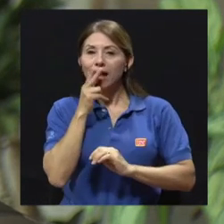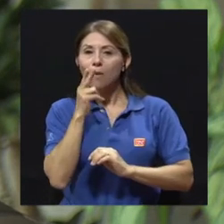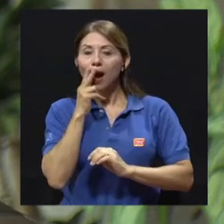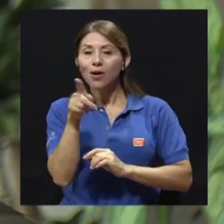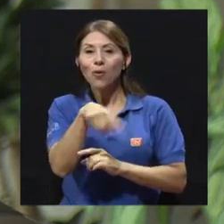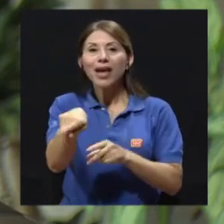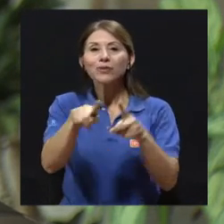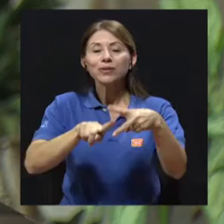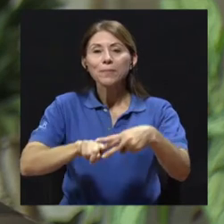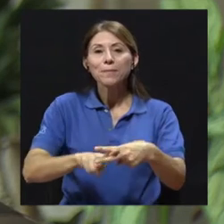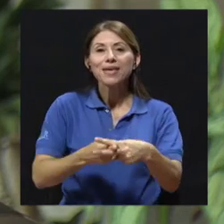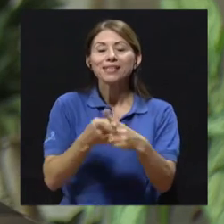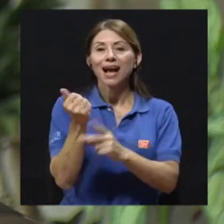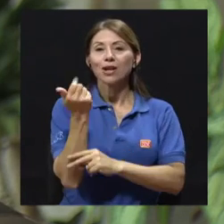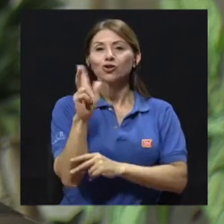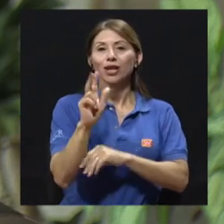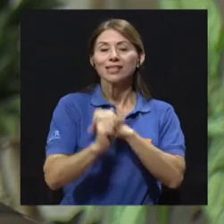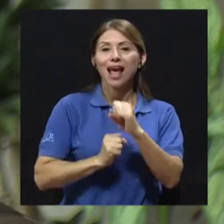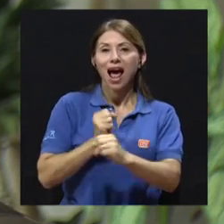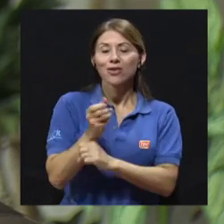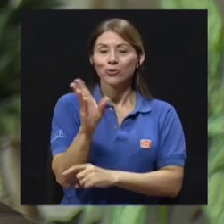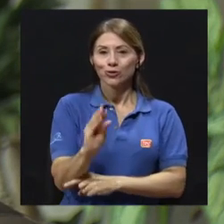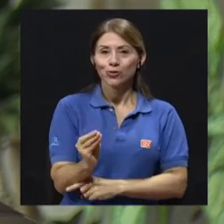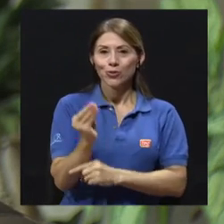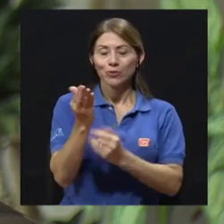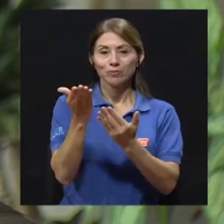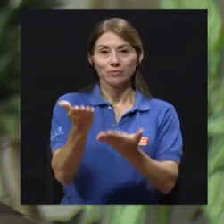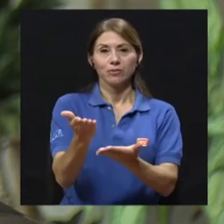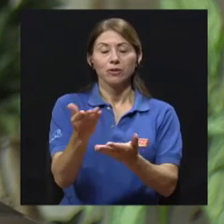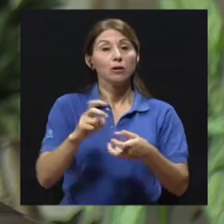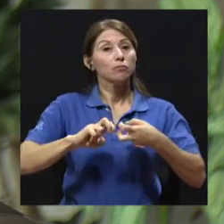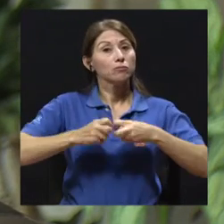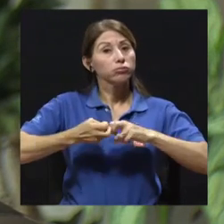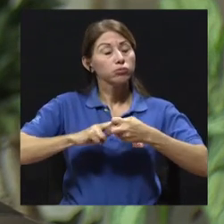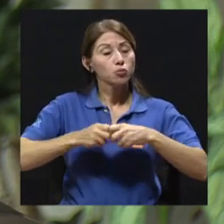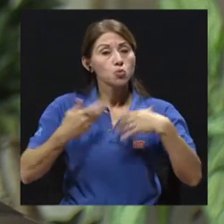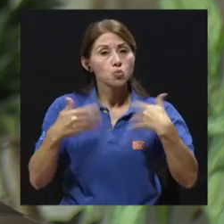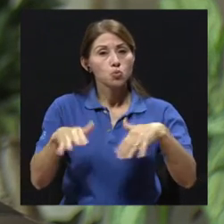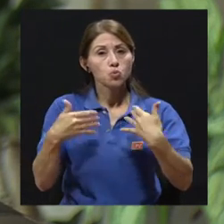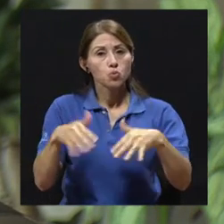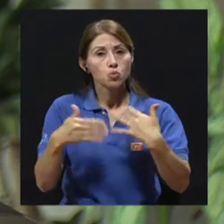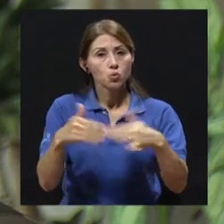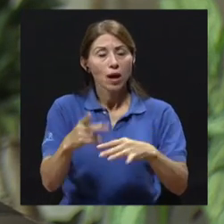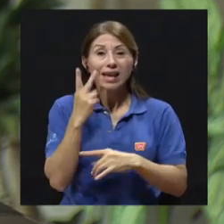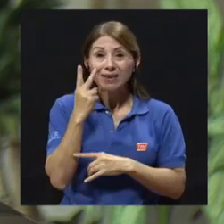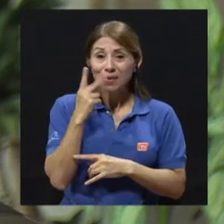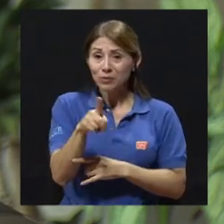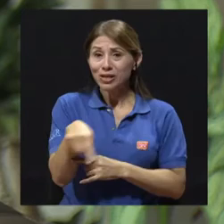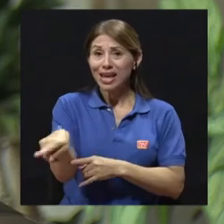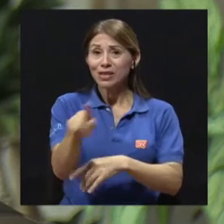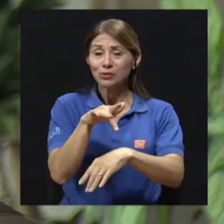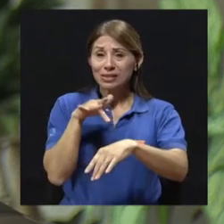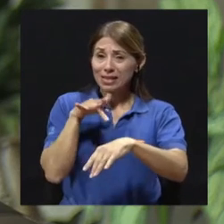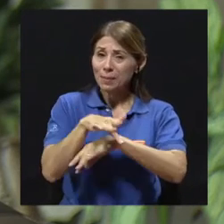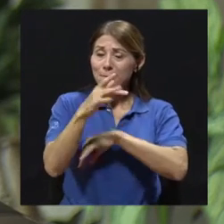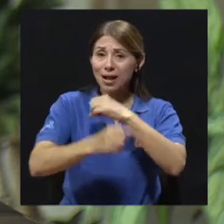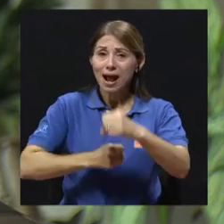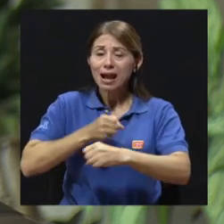de edad. Entonces es un problema sumamente grande, ¿verdad? Porque ya vemos que en condiciones de a la muy temprana